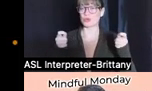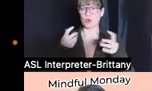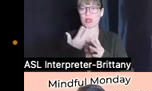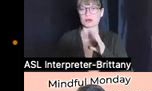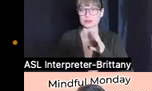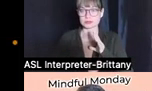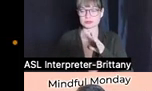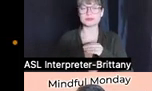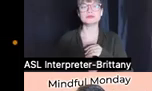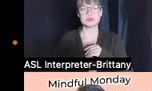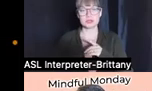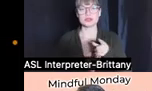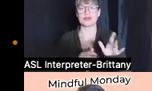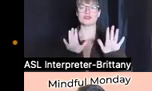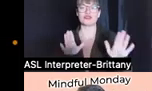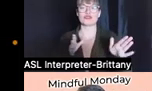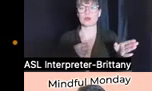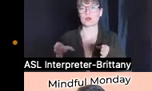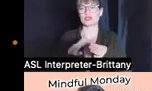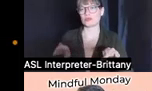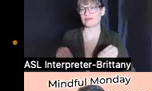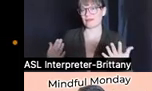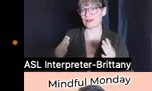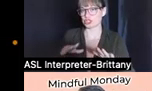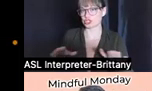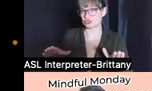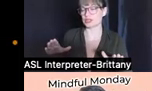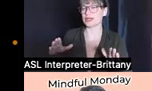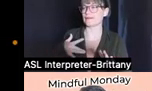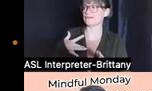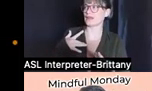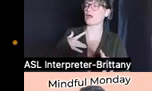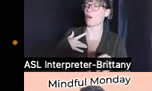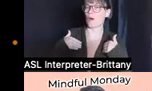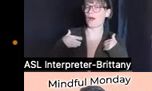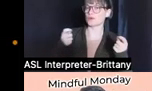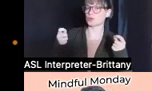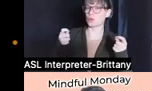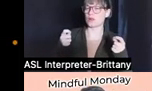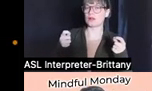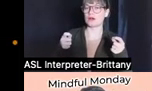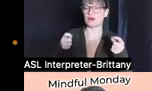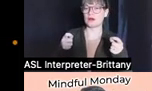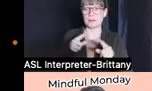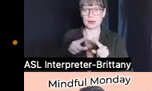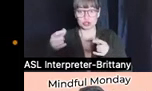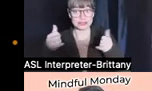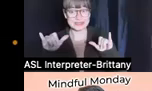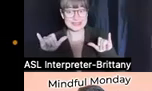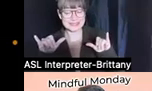tener control. Y esto es una gran manera de darle a los niños el sentido que tienen control, pero usted